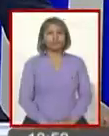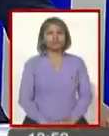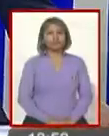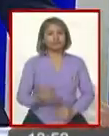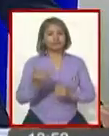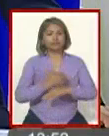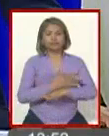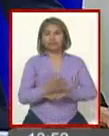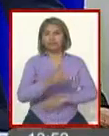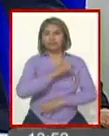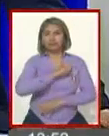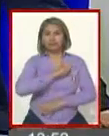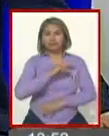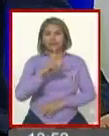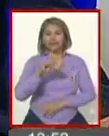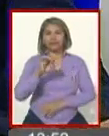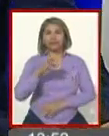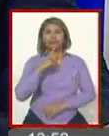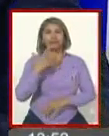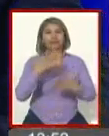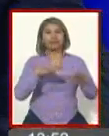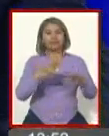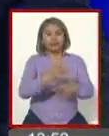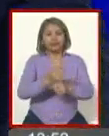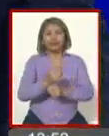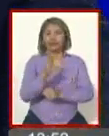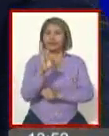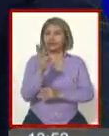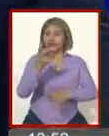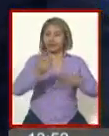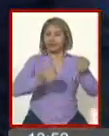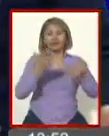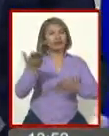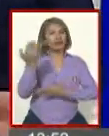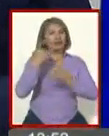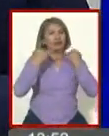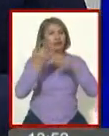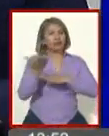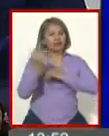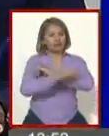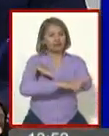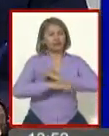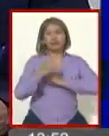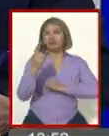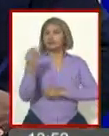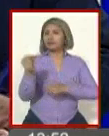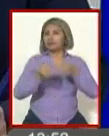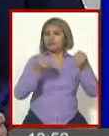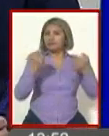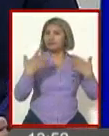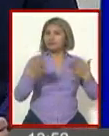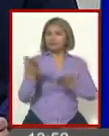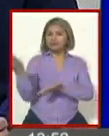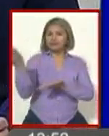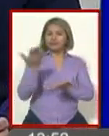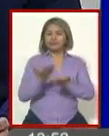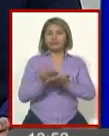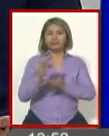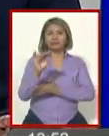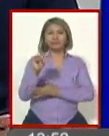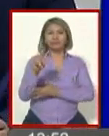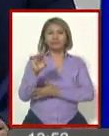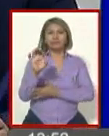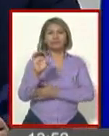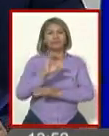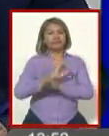Y en las últimas horas, la unidad policial de Dibrove ha informado que se ha recuperado 6 vehículos reportados como robados. Uno de los motorizados fue traído desde